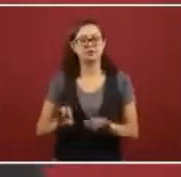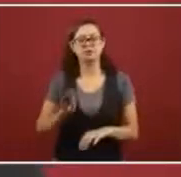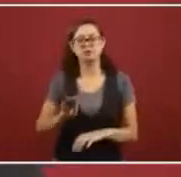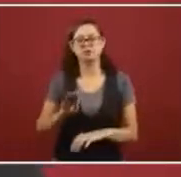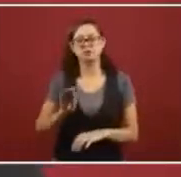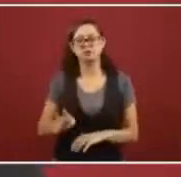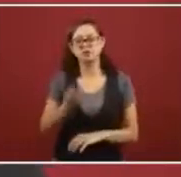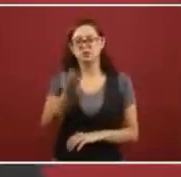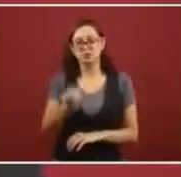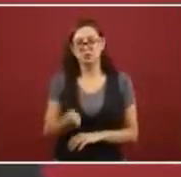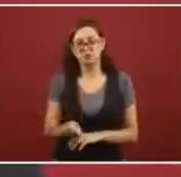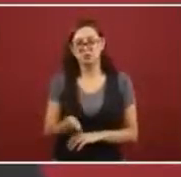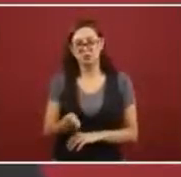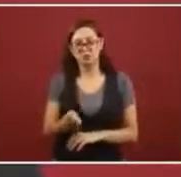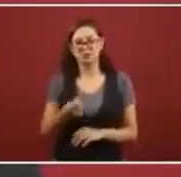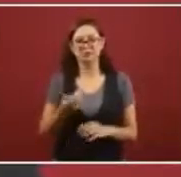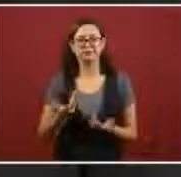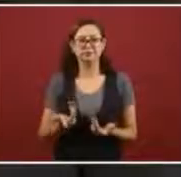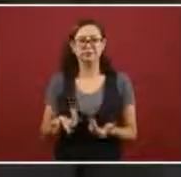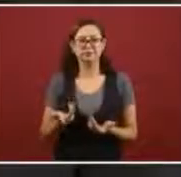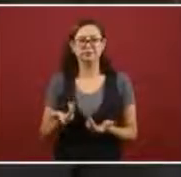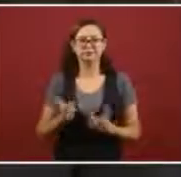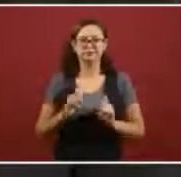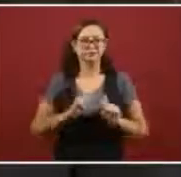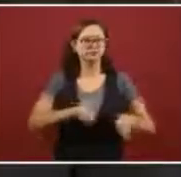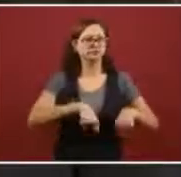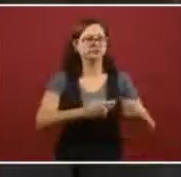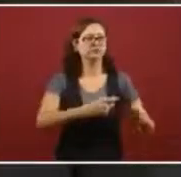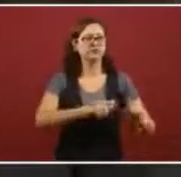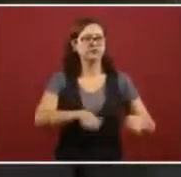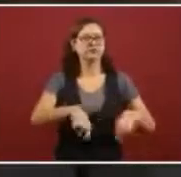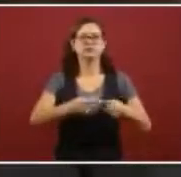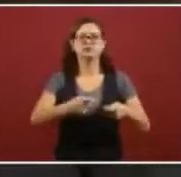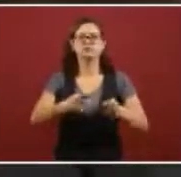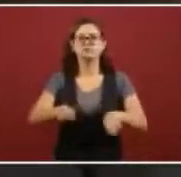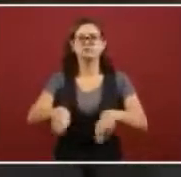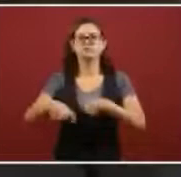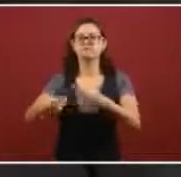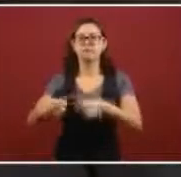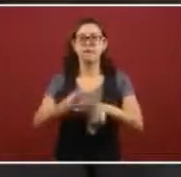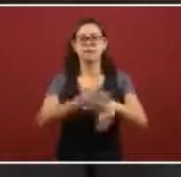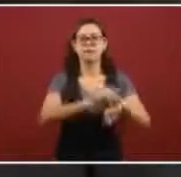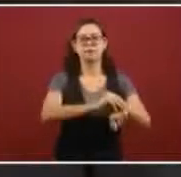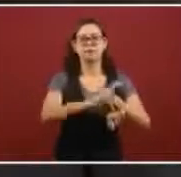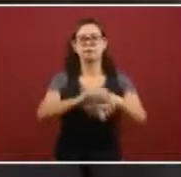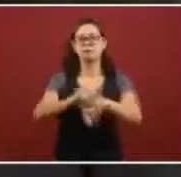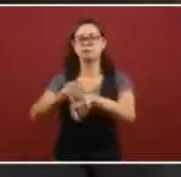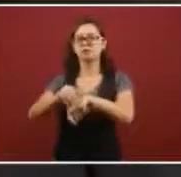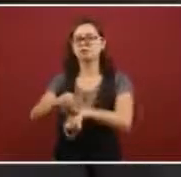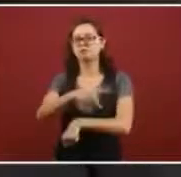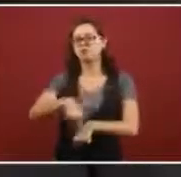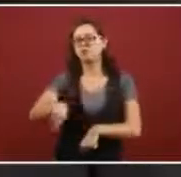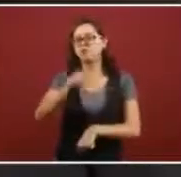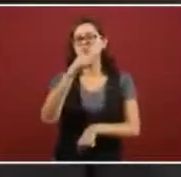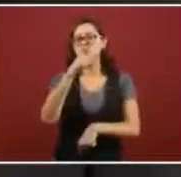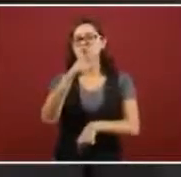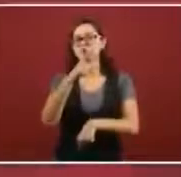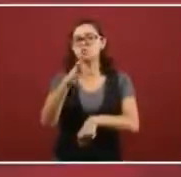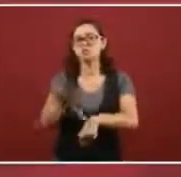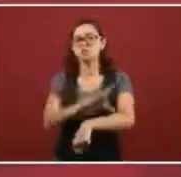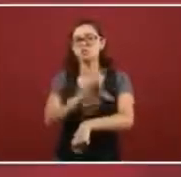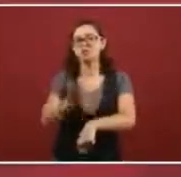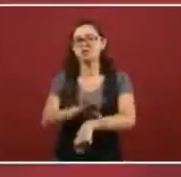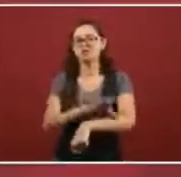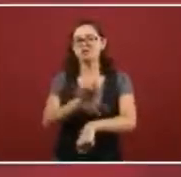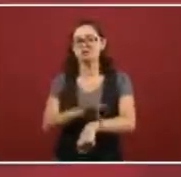1989 y se empezaron a dar concesiones a empresas particulares para generar energía, cosa que no